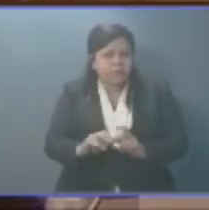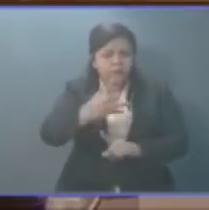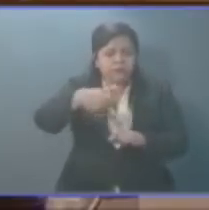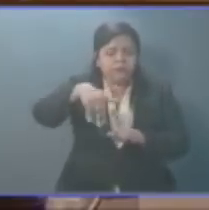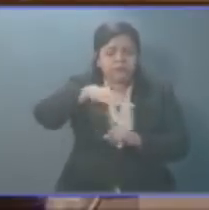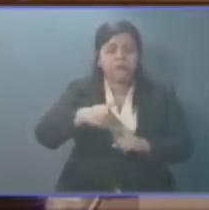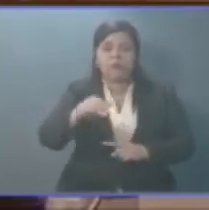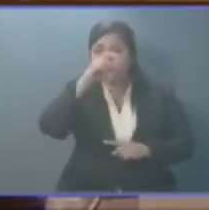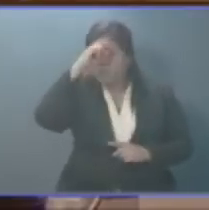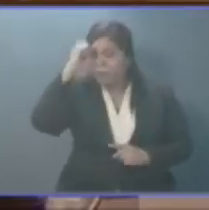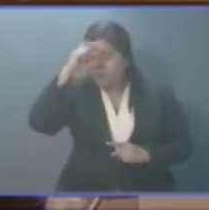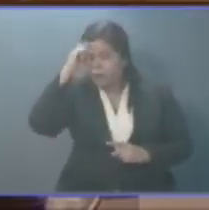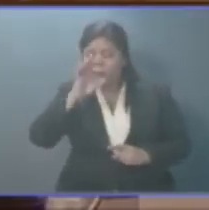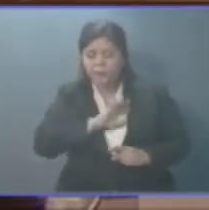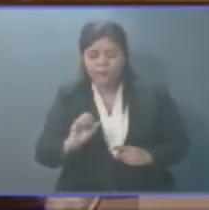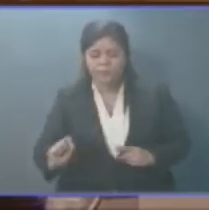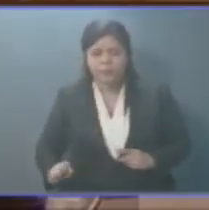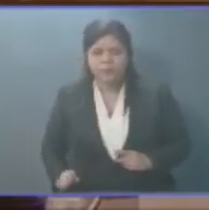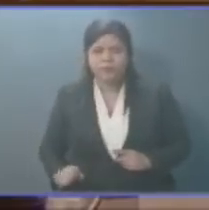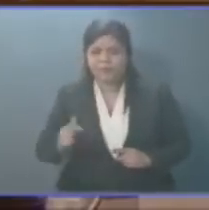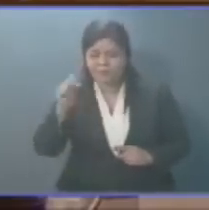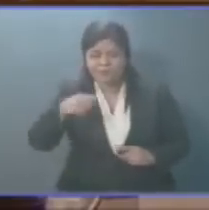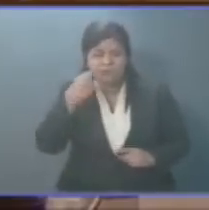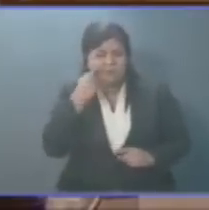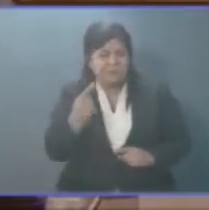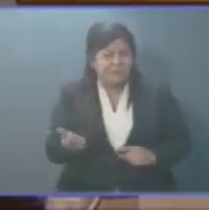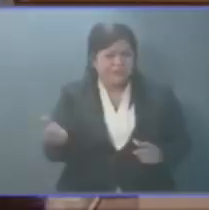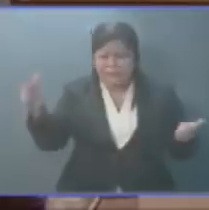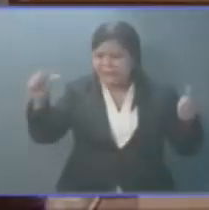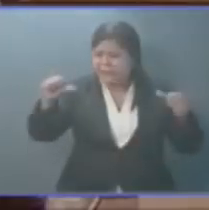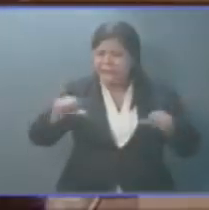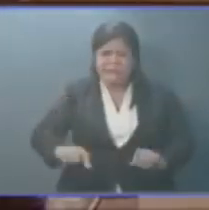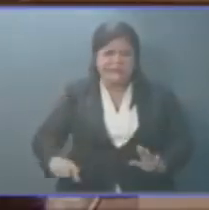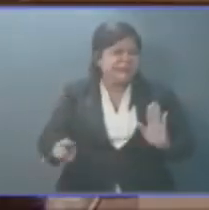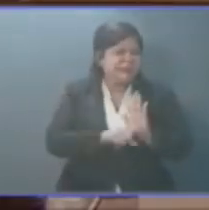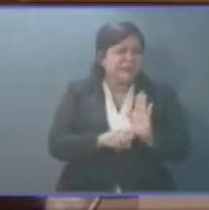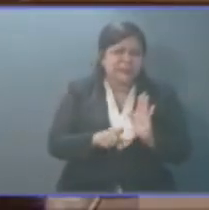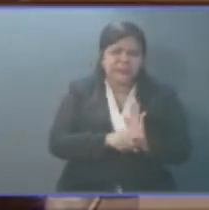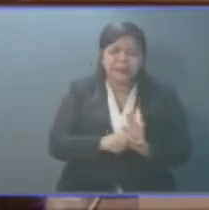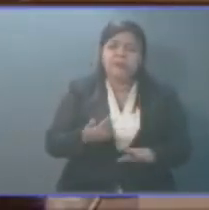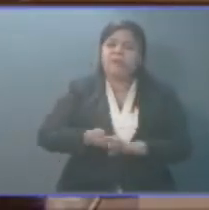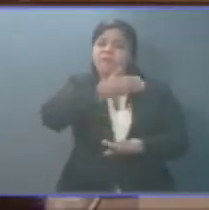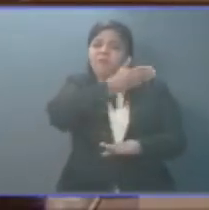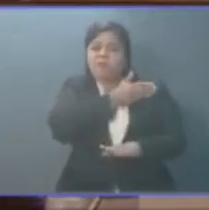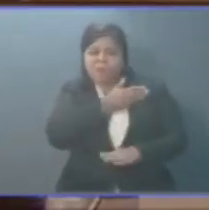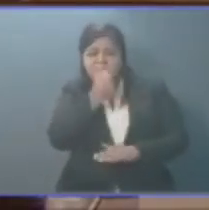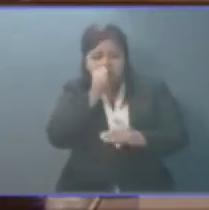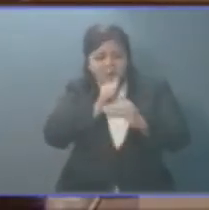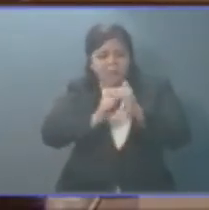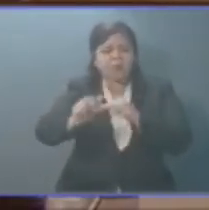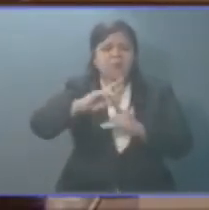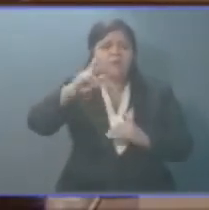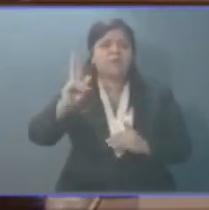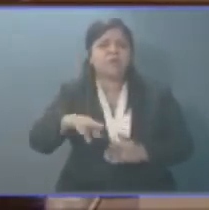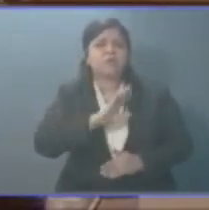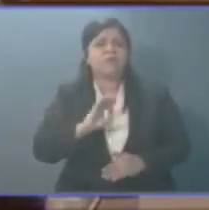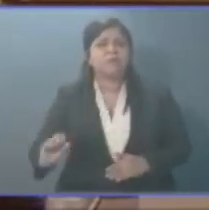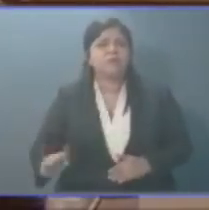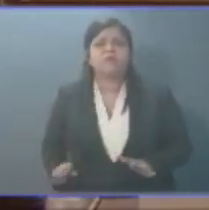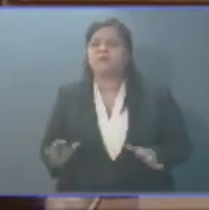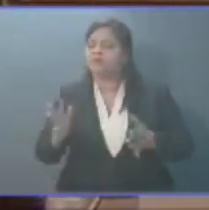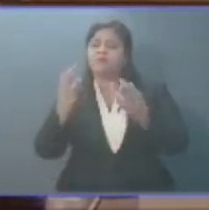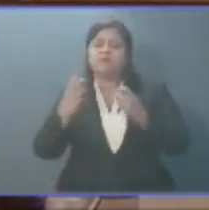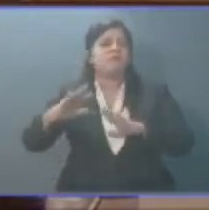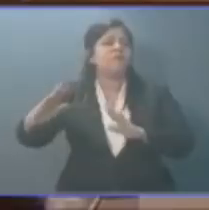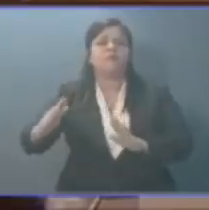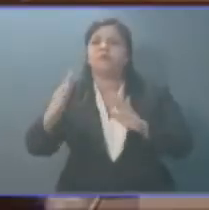El Salvador, que por cierto es paupérrimo, y que datos estadísticos escondieron la realidad de este país precisamente para no